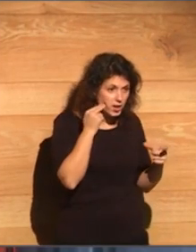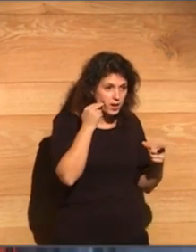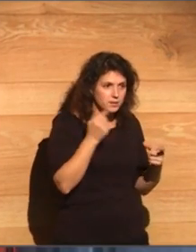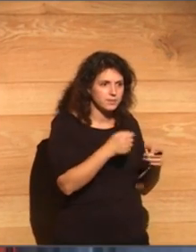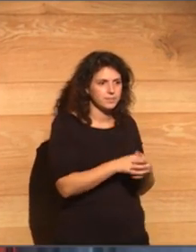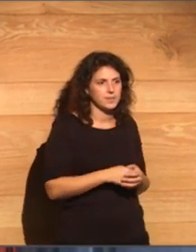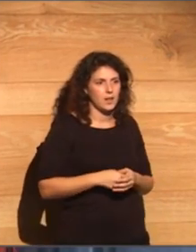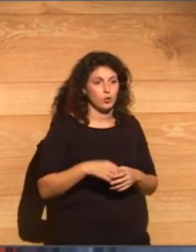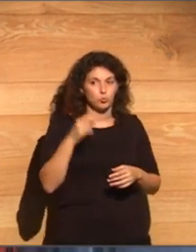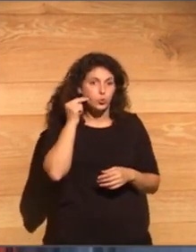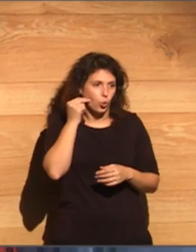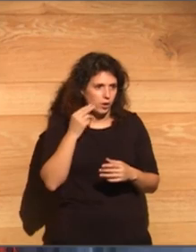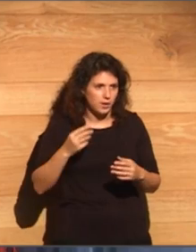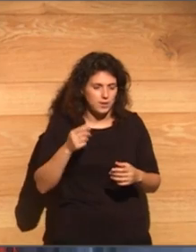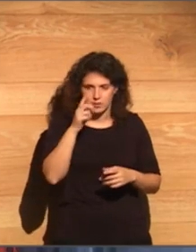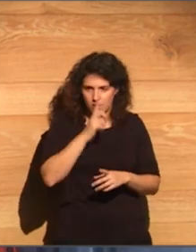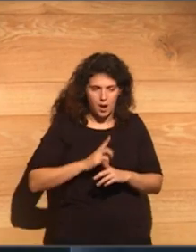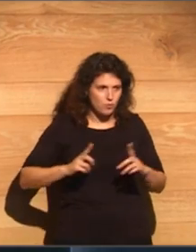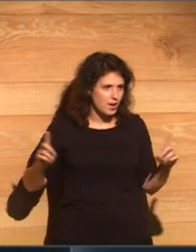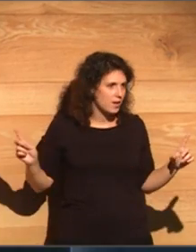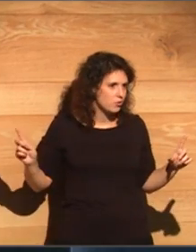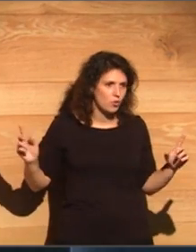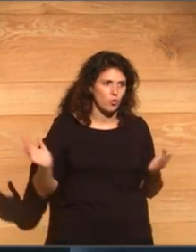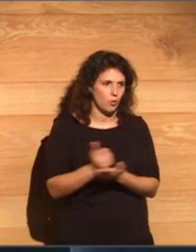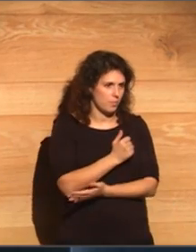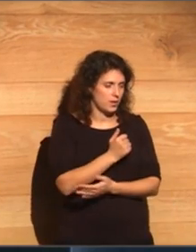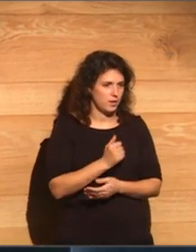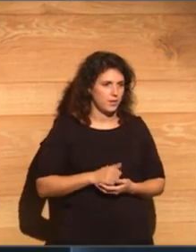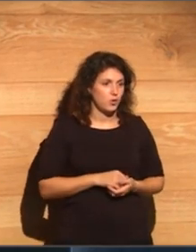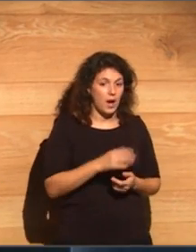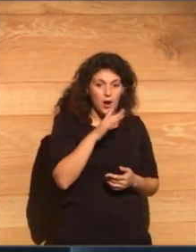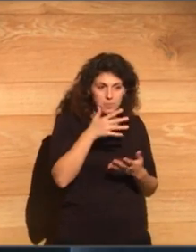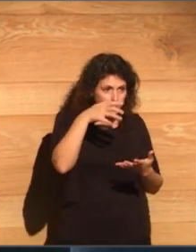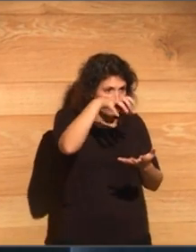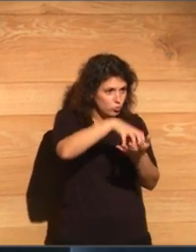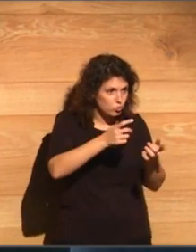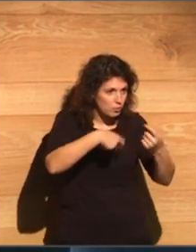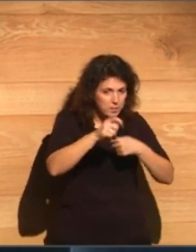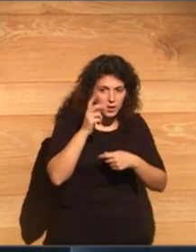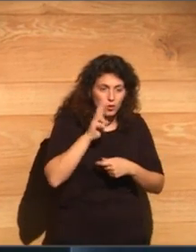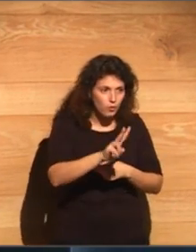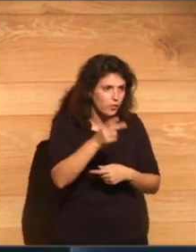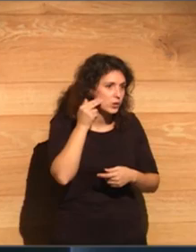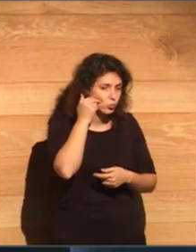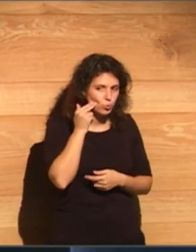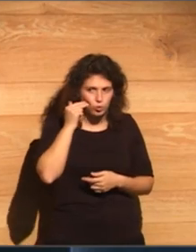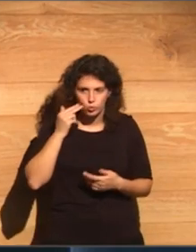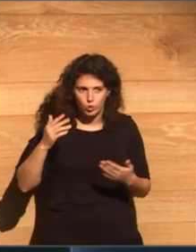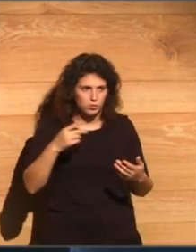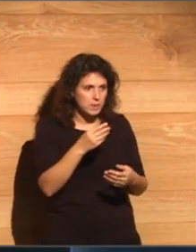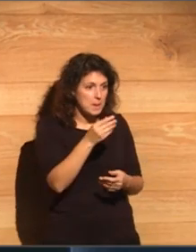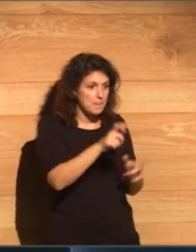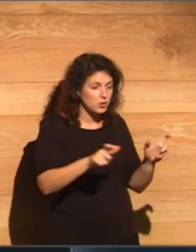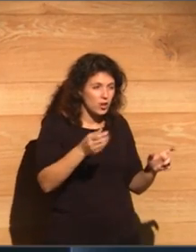¿eh? Turrones hay todo el año, ¿eh? Turrones hay todo el año. Tú vas ahora mismo a cualquier supermercado y turrón. Ahora. Se está comiendo turrón por encima